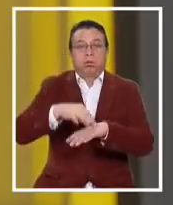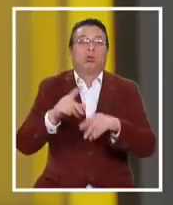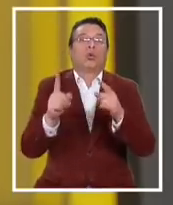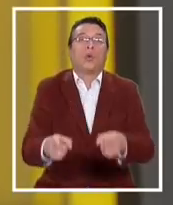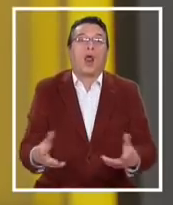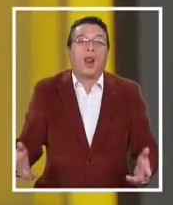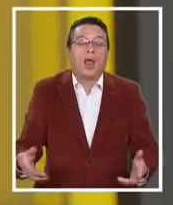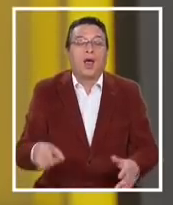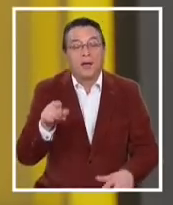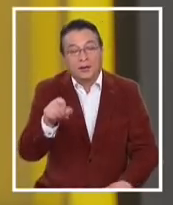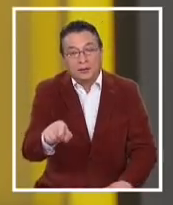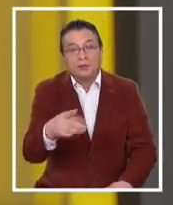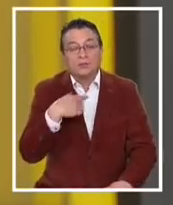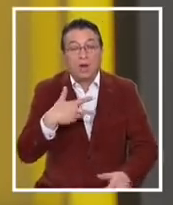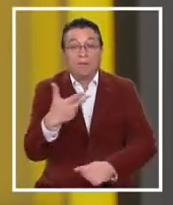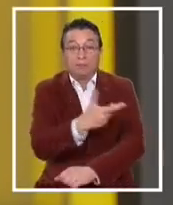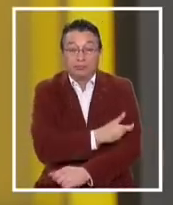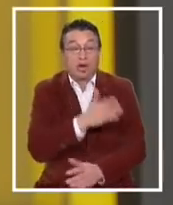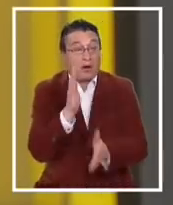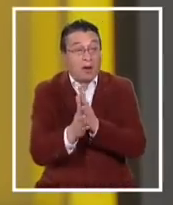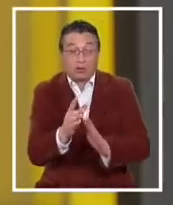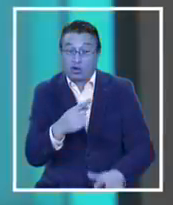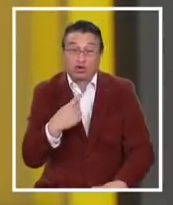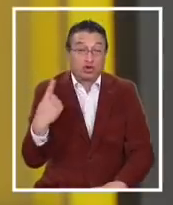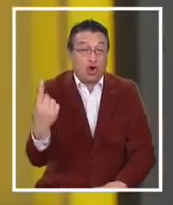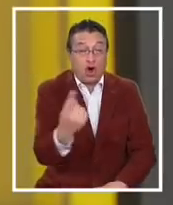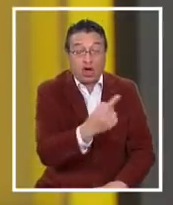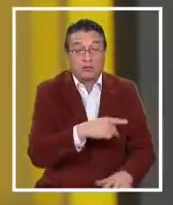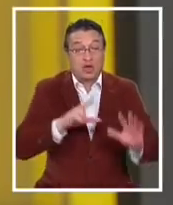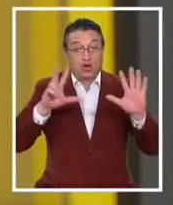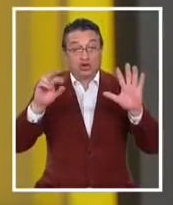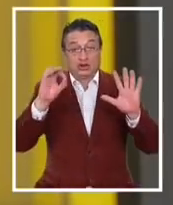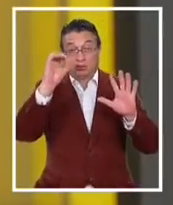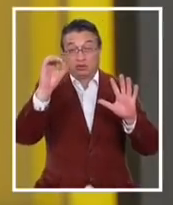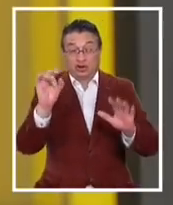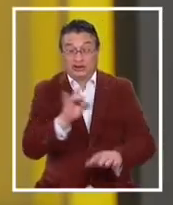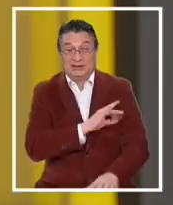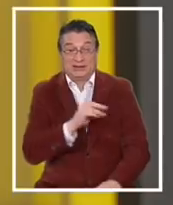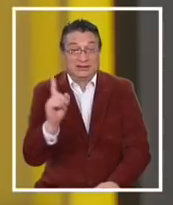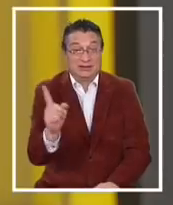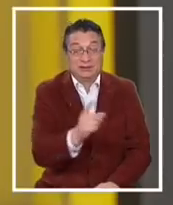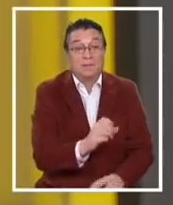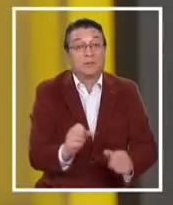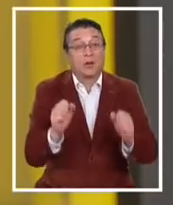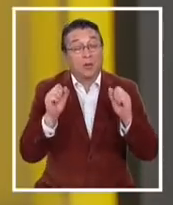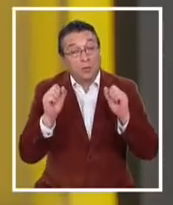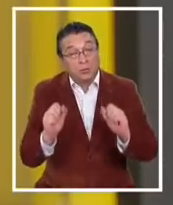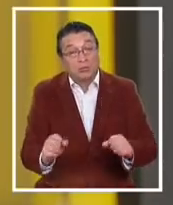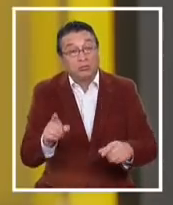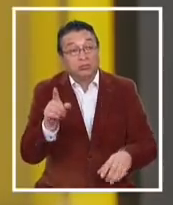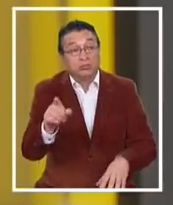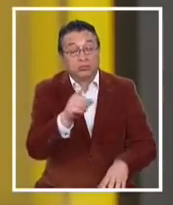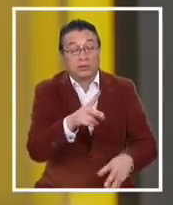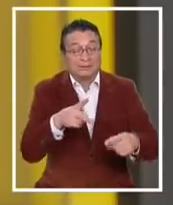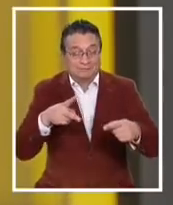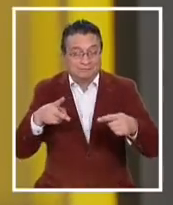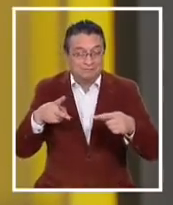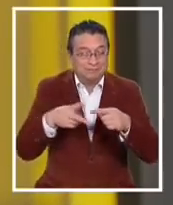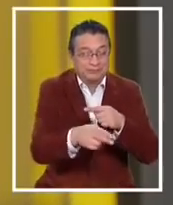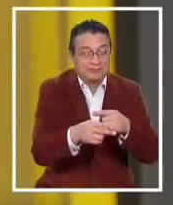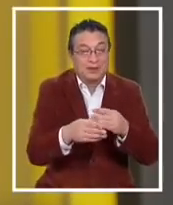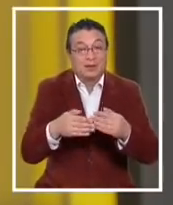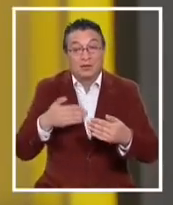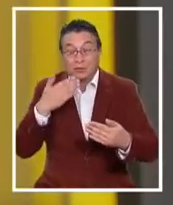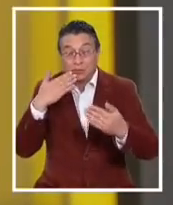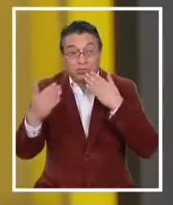más que podemos en vacunarnos todos, este 80% de chilenos, las probabilidades de frenar la